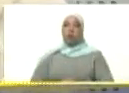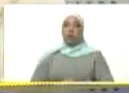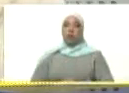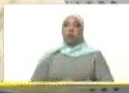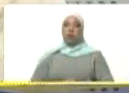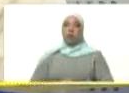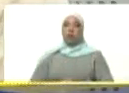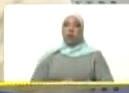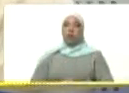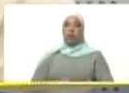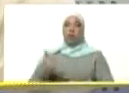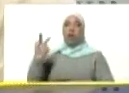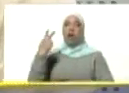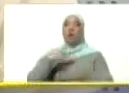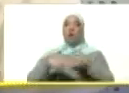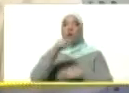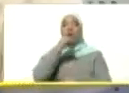que han construido